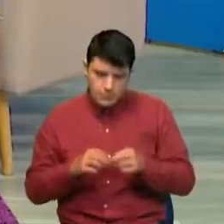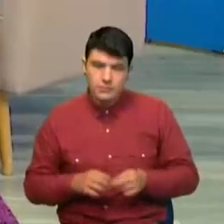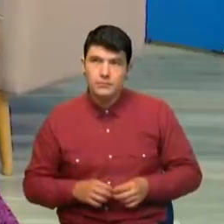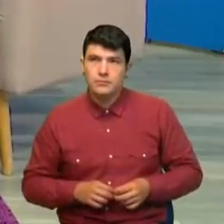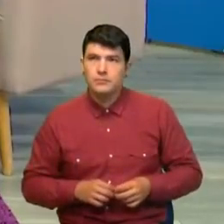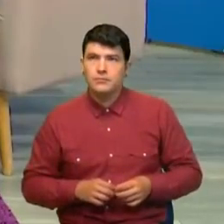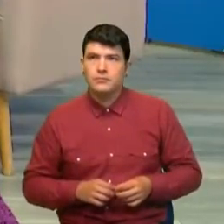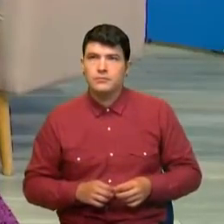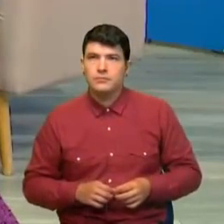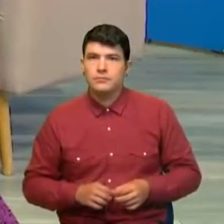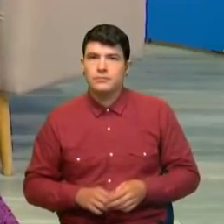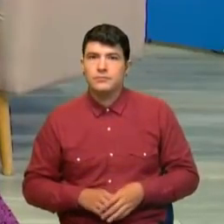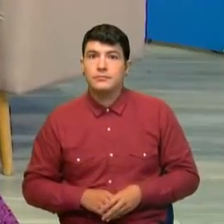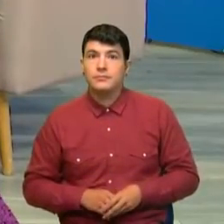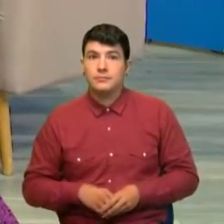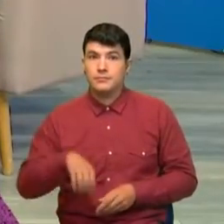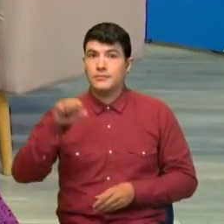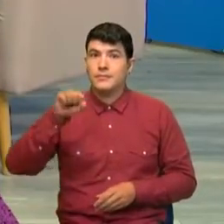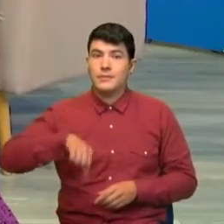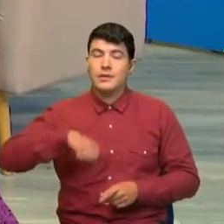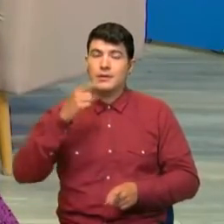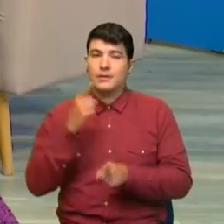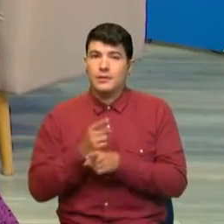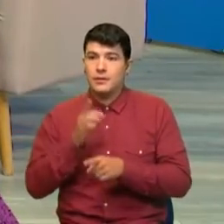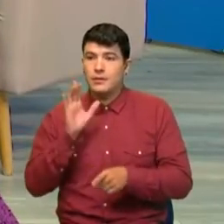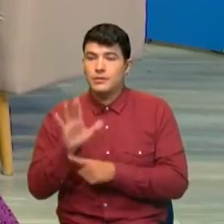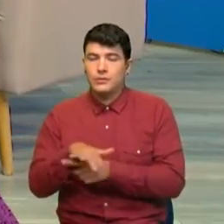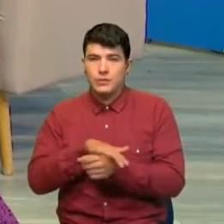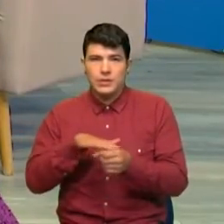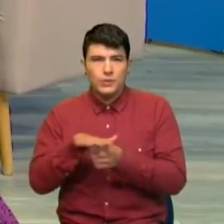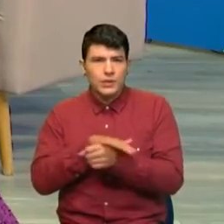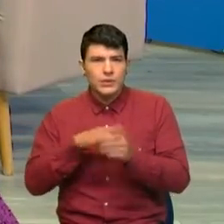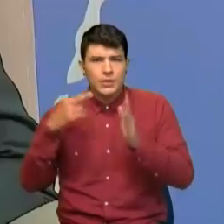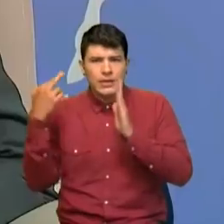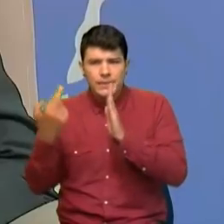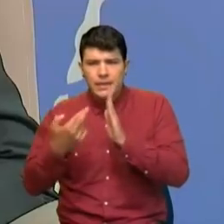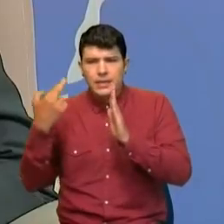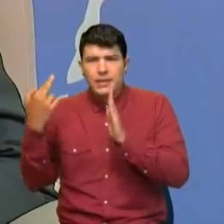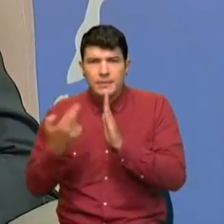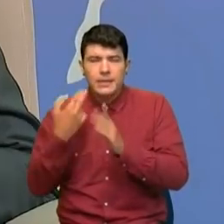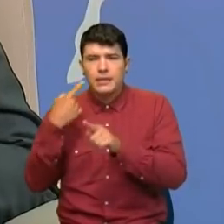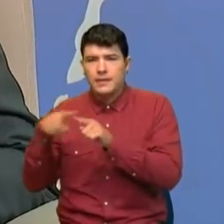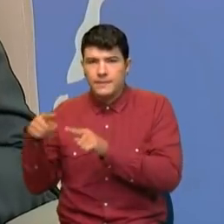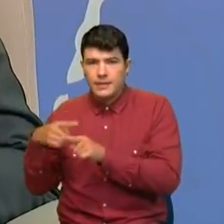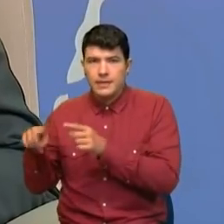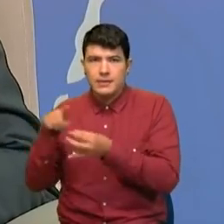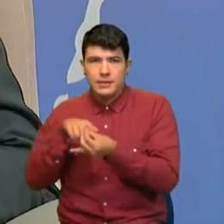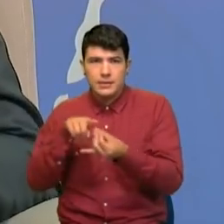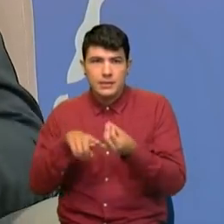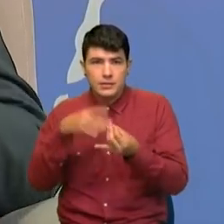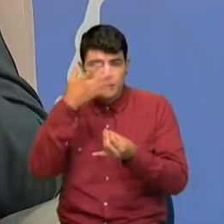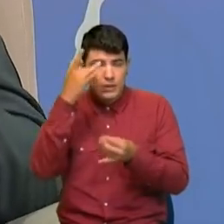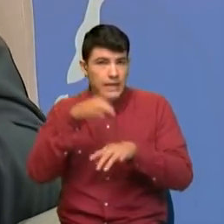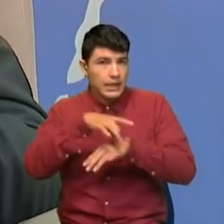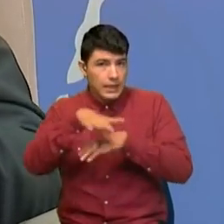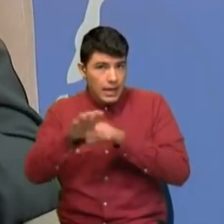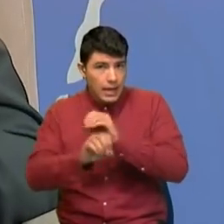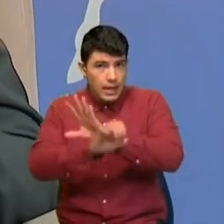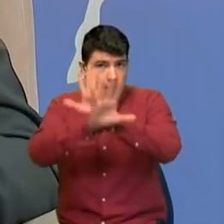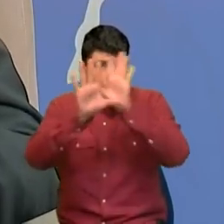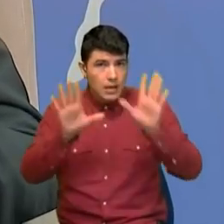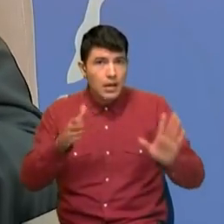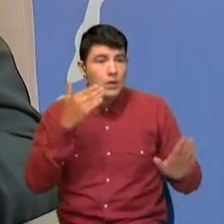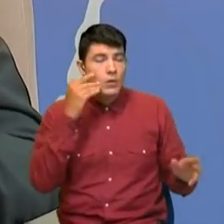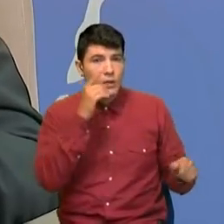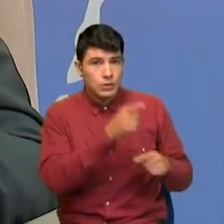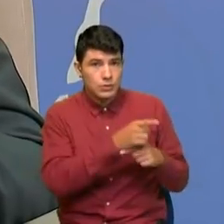gracias. Bueno, esa es una situación muy específica que se presenta porque hay que dejar claro que al momento de la